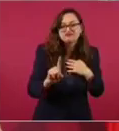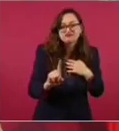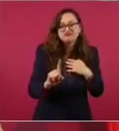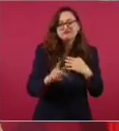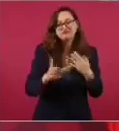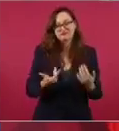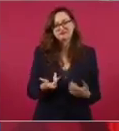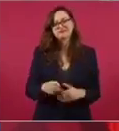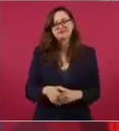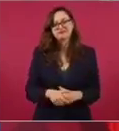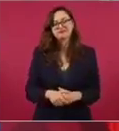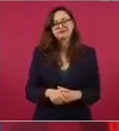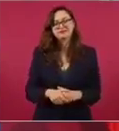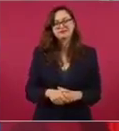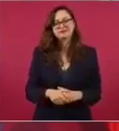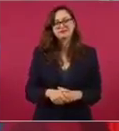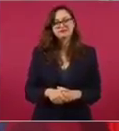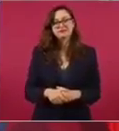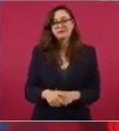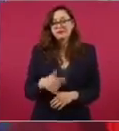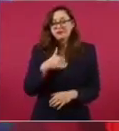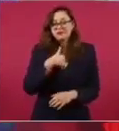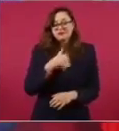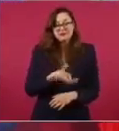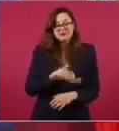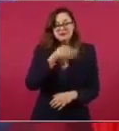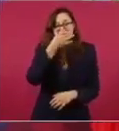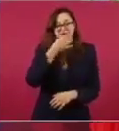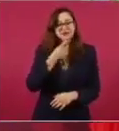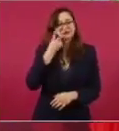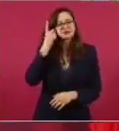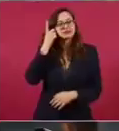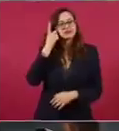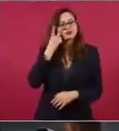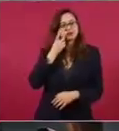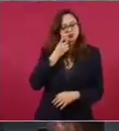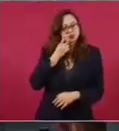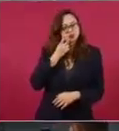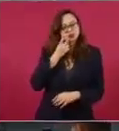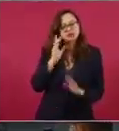estaba yo a punto de dormirme